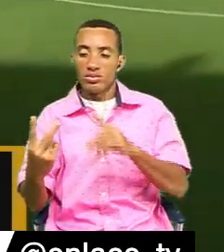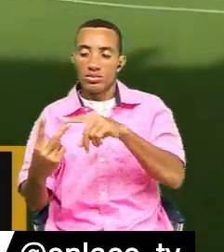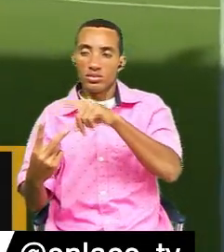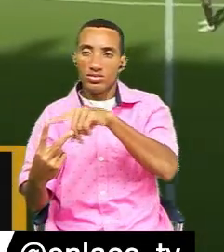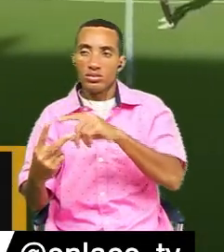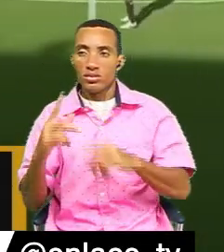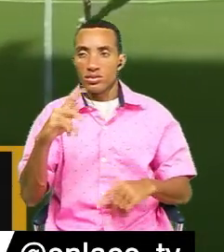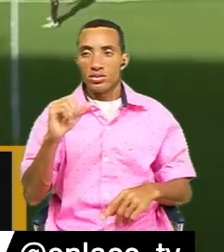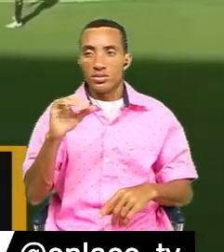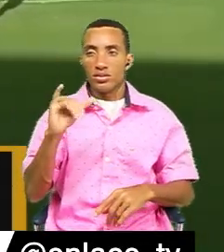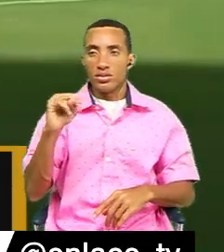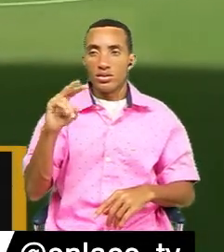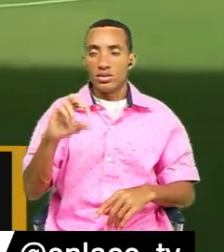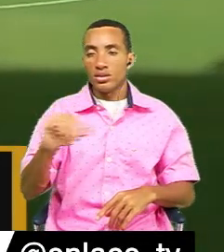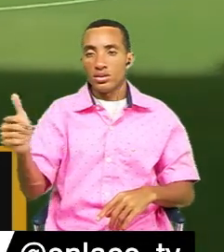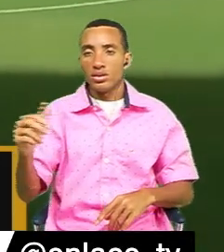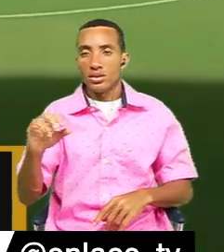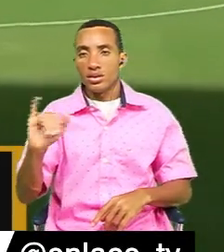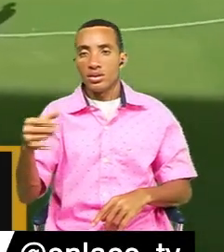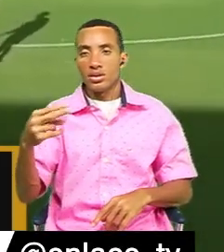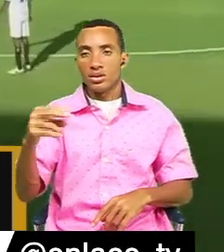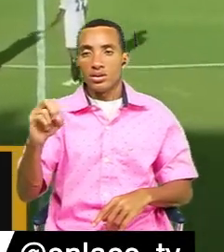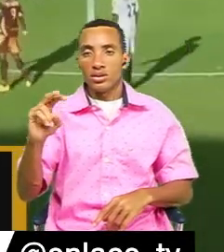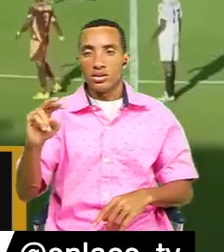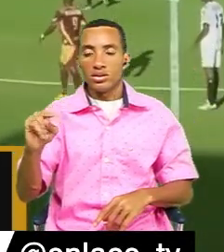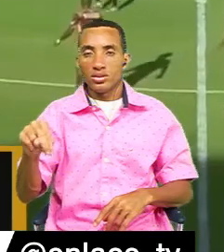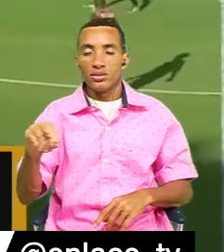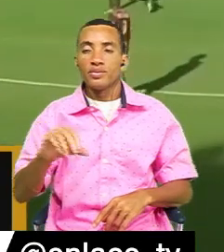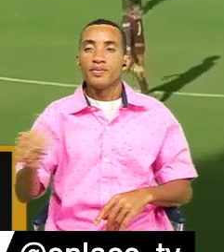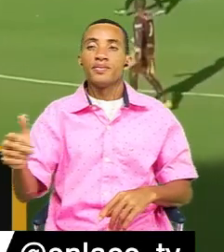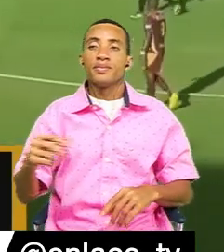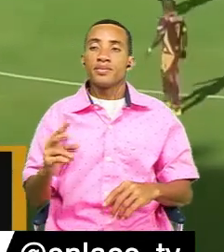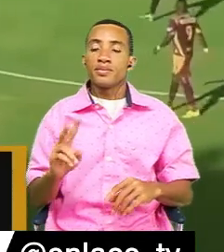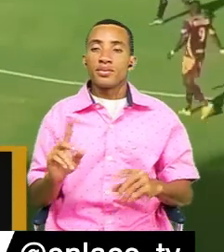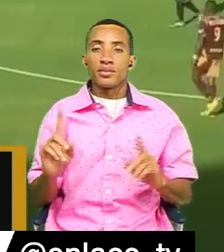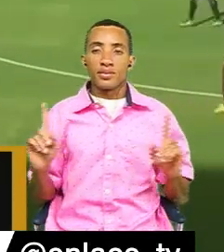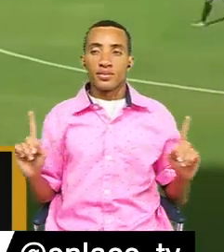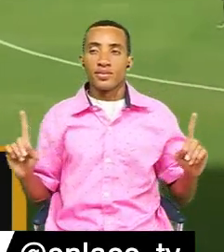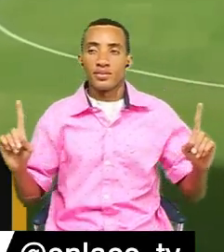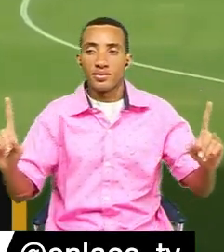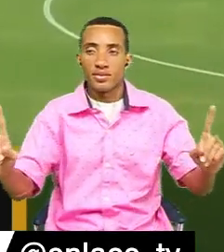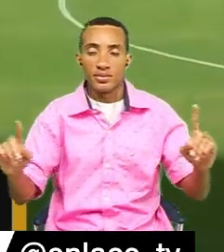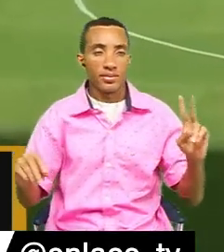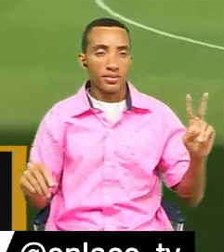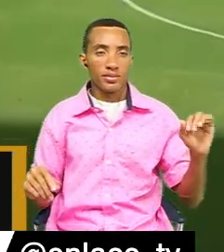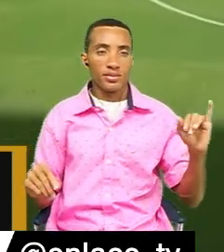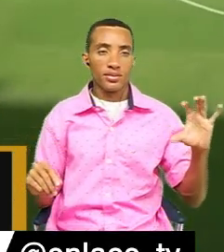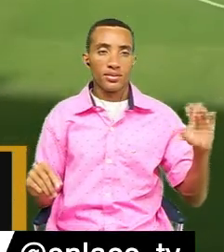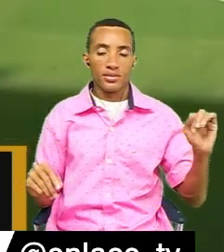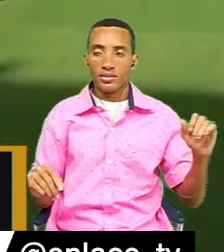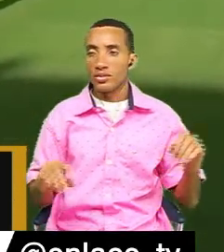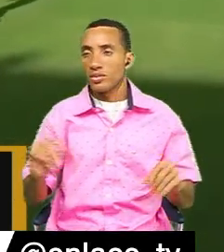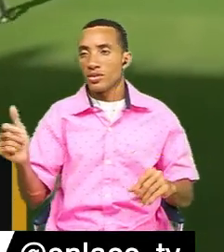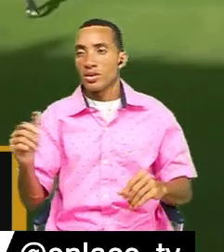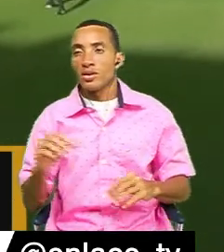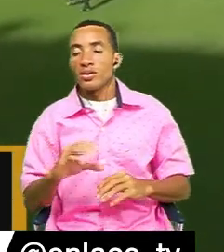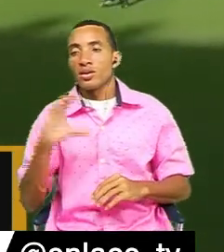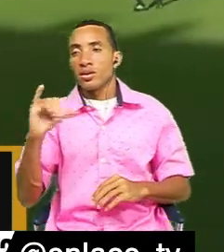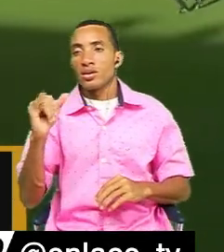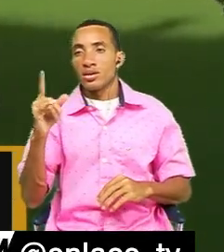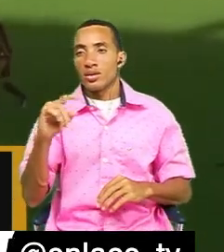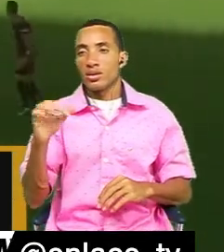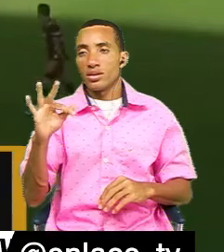Un buen balance en las últimas dos fechas, mientras que por los costados acompañaron Víctor Giraldo y en la banda derecha Cristian Mazo y por la izquierda. Por